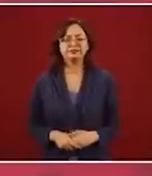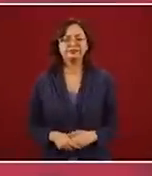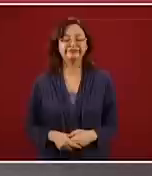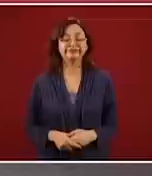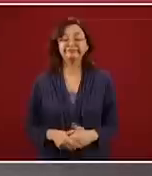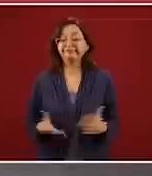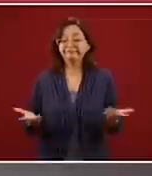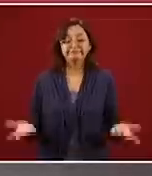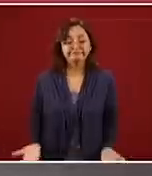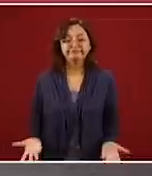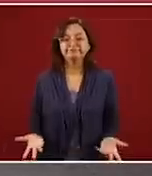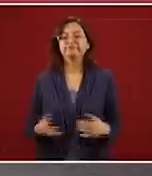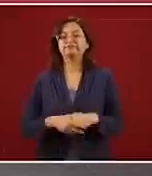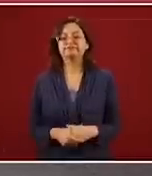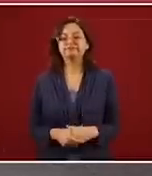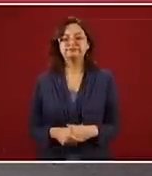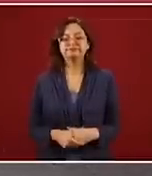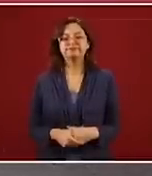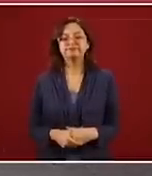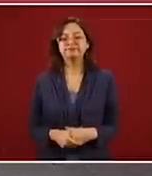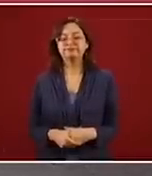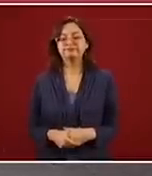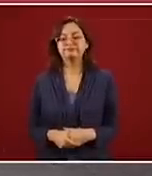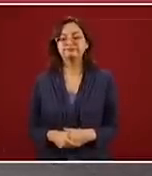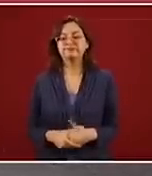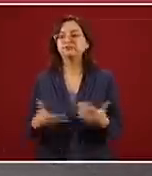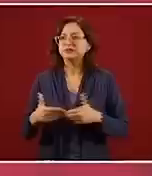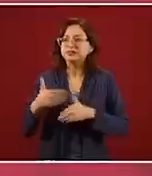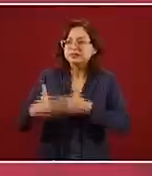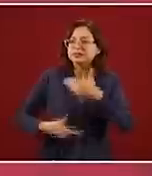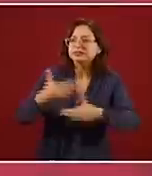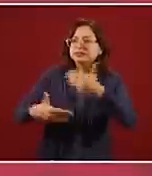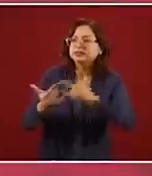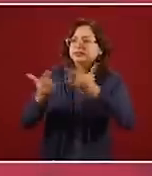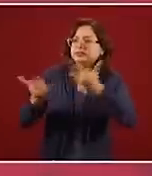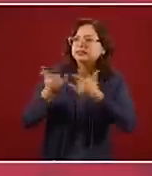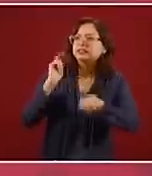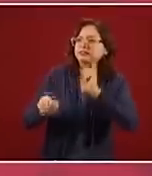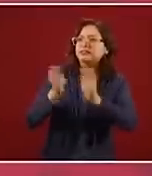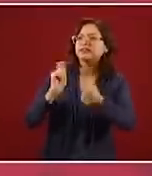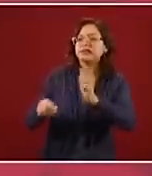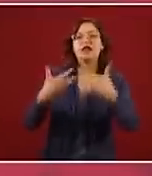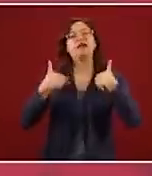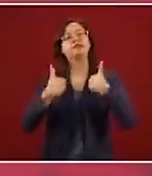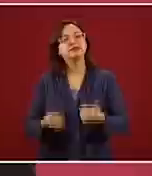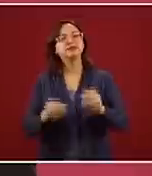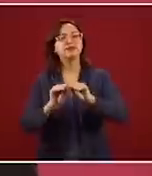Pues interpretar bien lo que está sucediendo